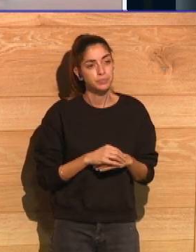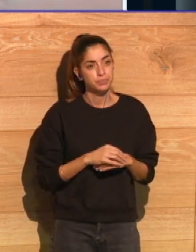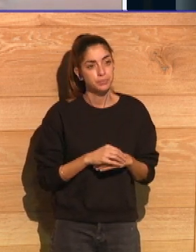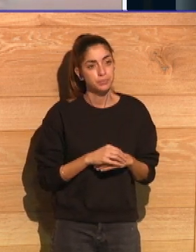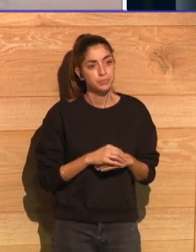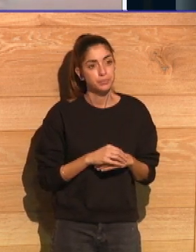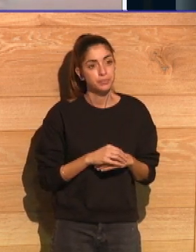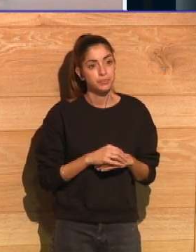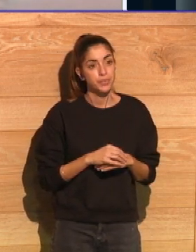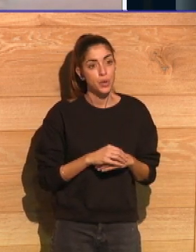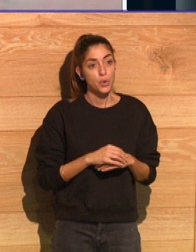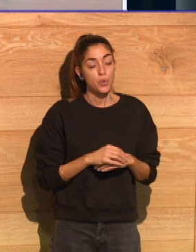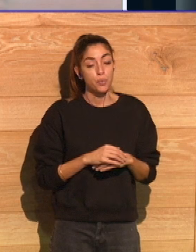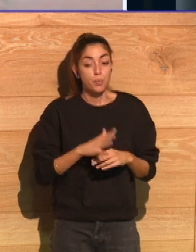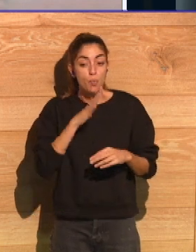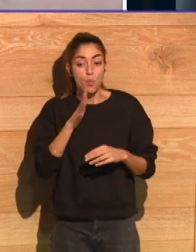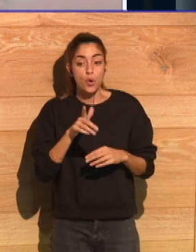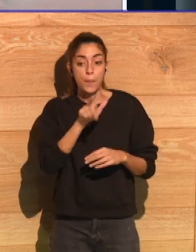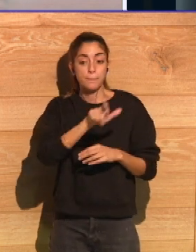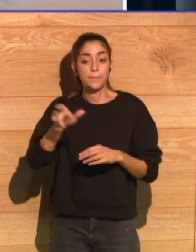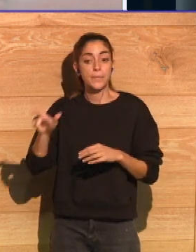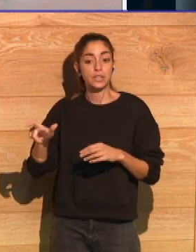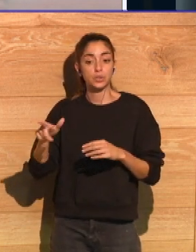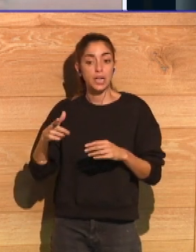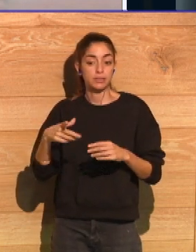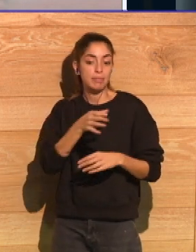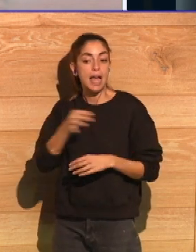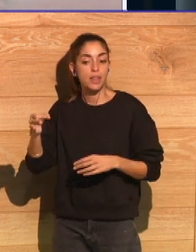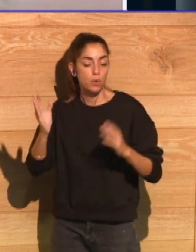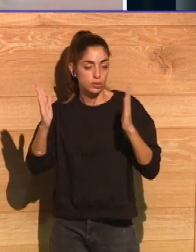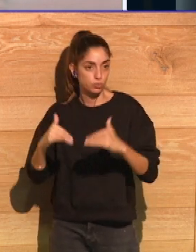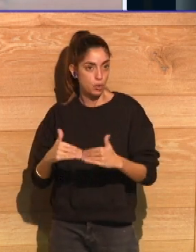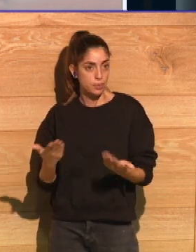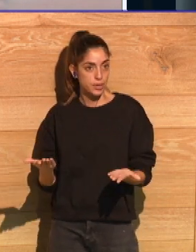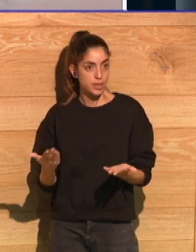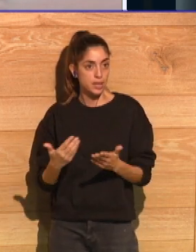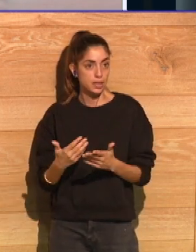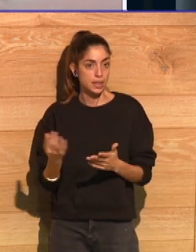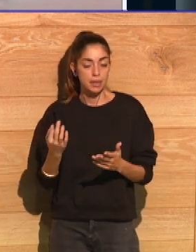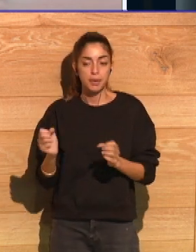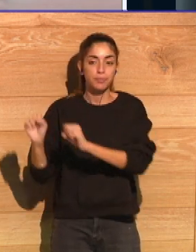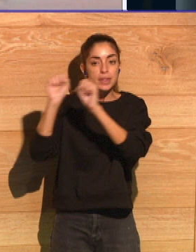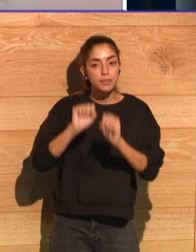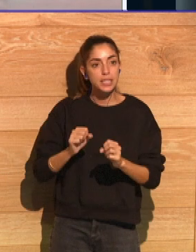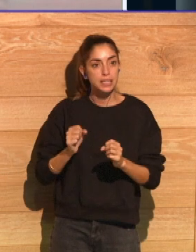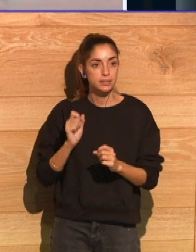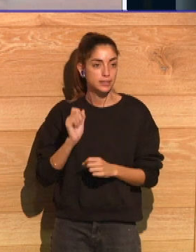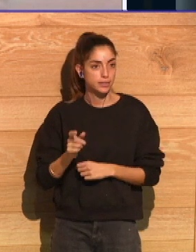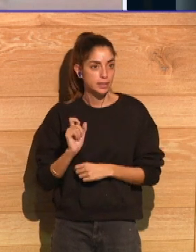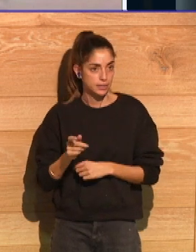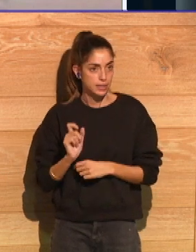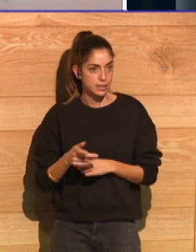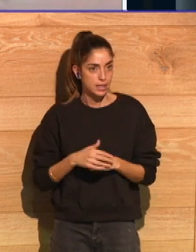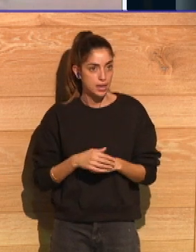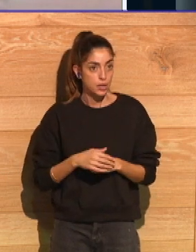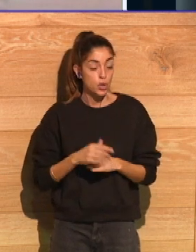no tuvo los pretendientes adecuados, por así decirlo, tuvo que defender siempre. Yo cuando era niña, bueno,